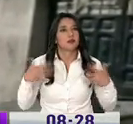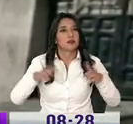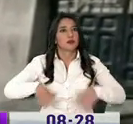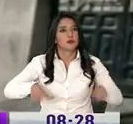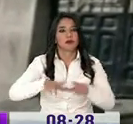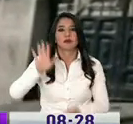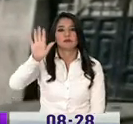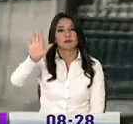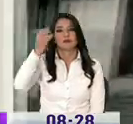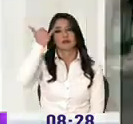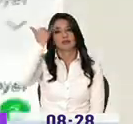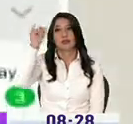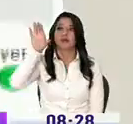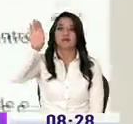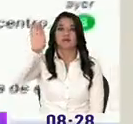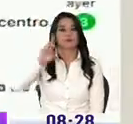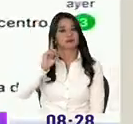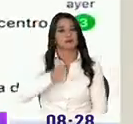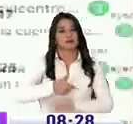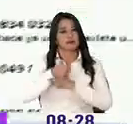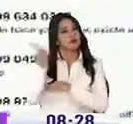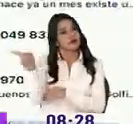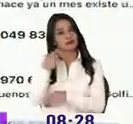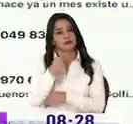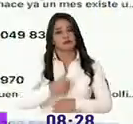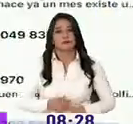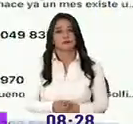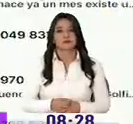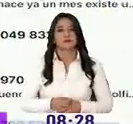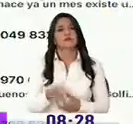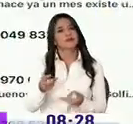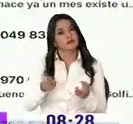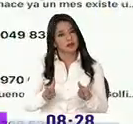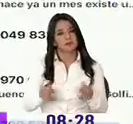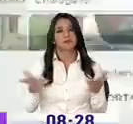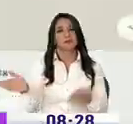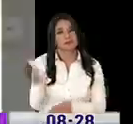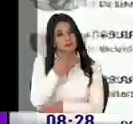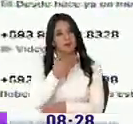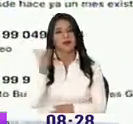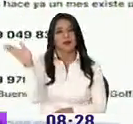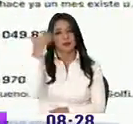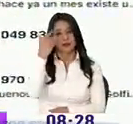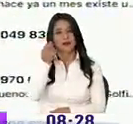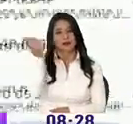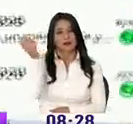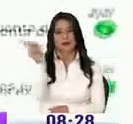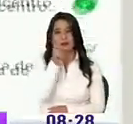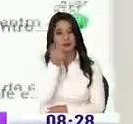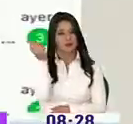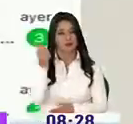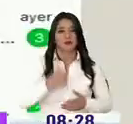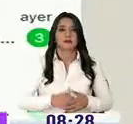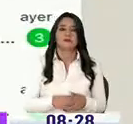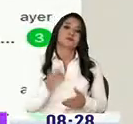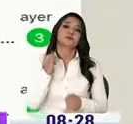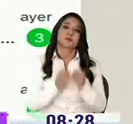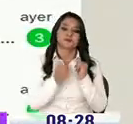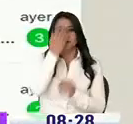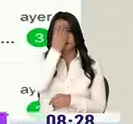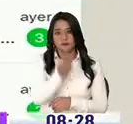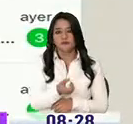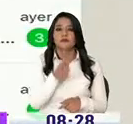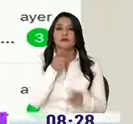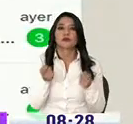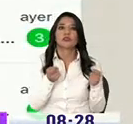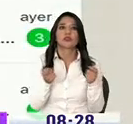Se inventan. ¡Qué horror! Autoridades, vayan y quiten eso. Y vecinos, ustedes también, vayan y quiten esto. Y finalmente, buenos días. ¿Quién controla